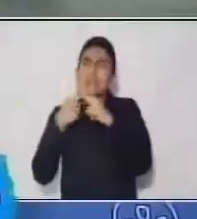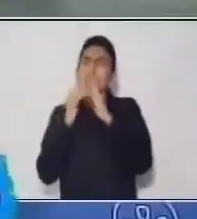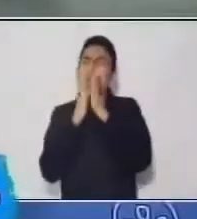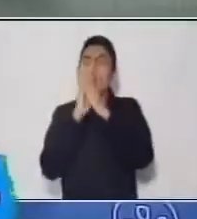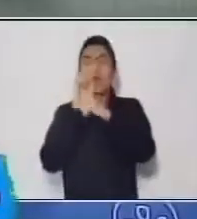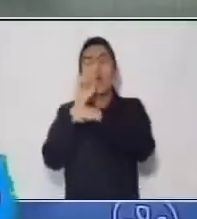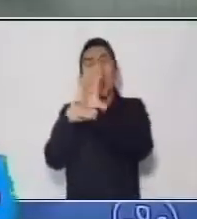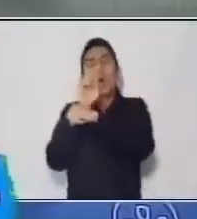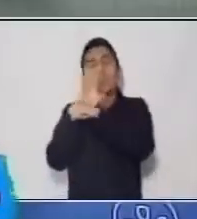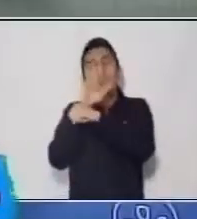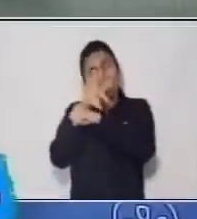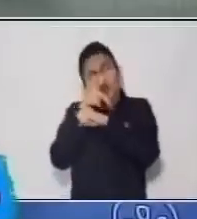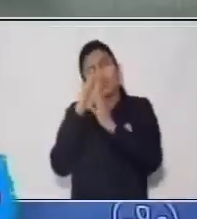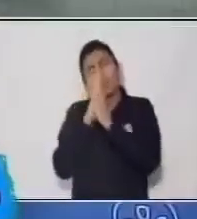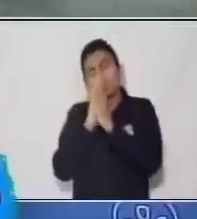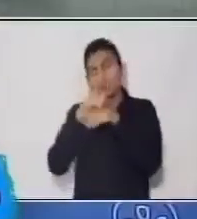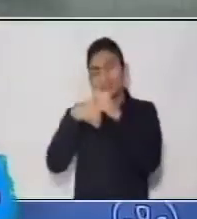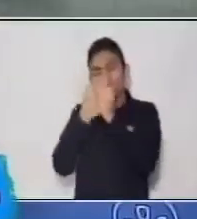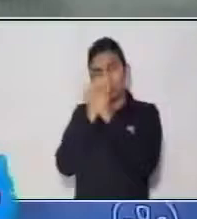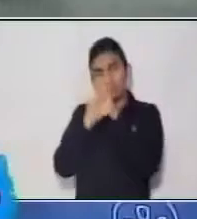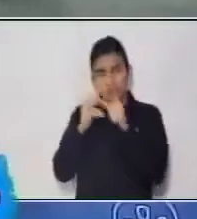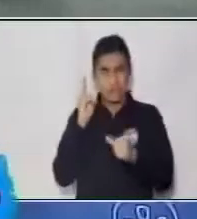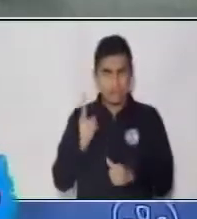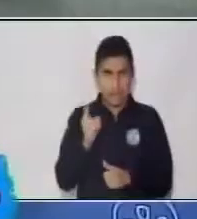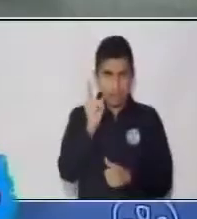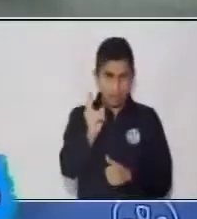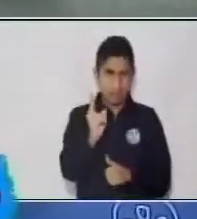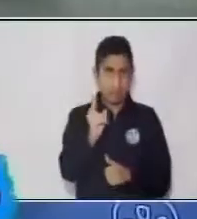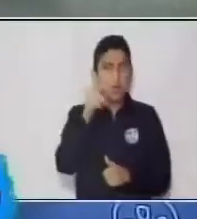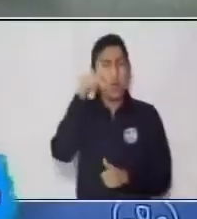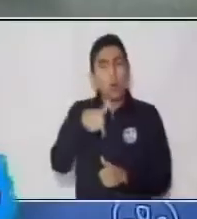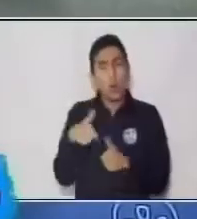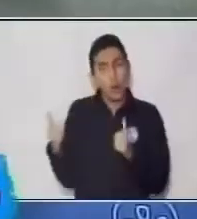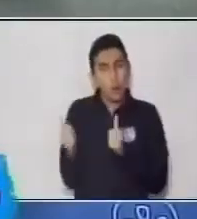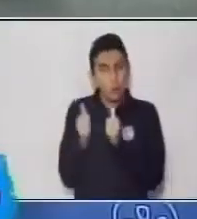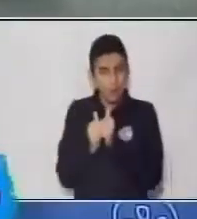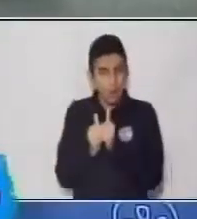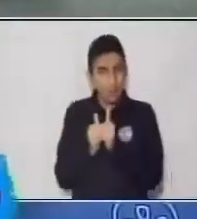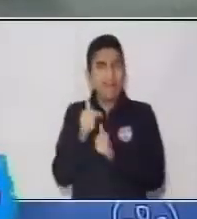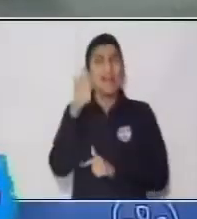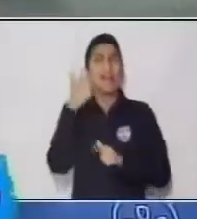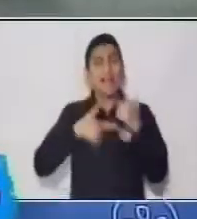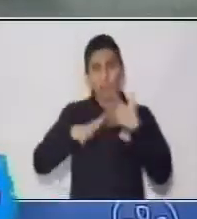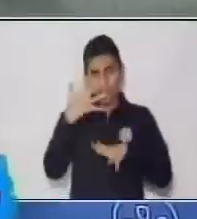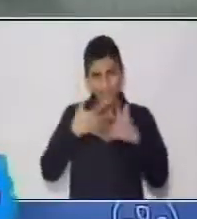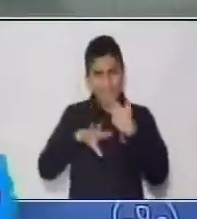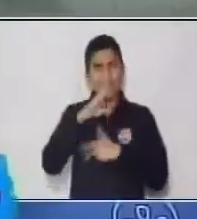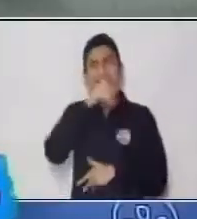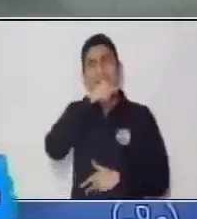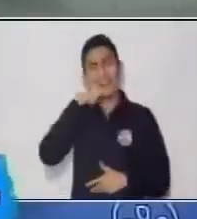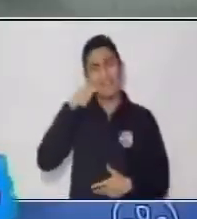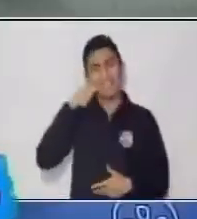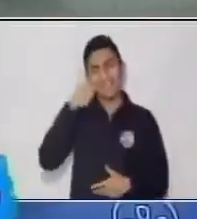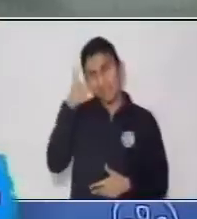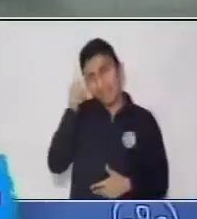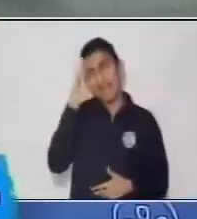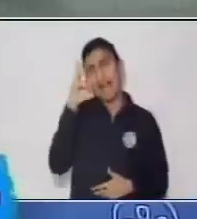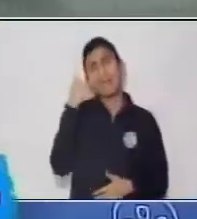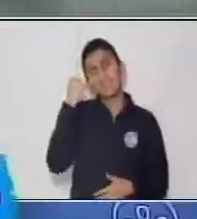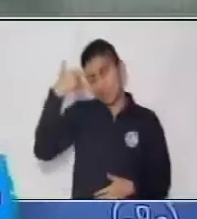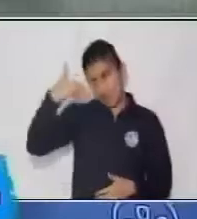tus manos constantemente con agua y jabón. Hoy nos acompaña en lengua de señas Abdi. Hola Abdi.